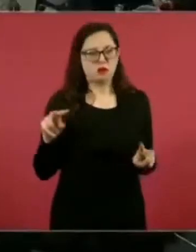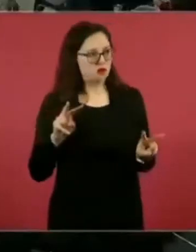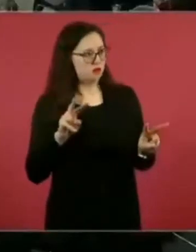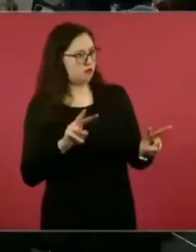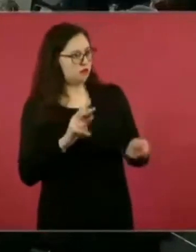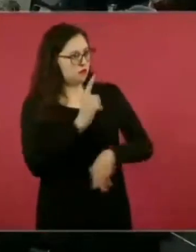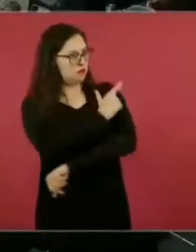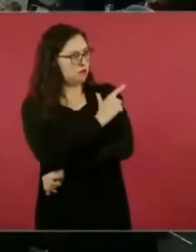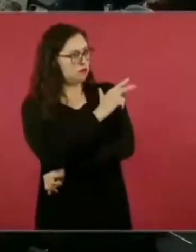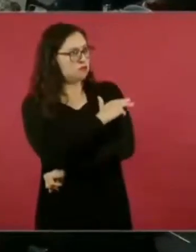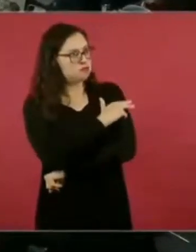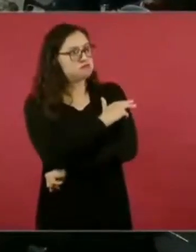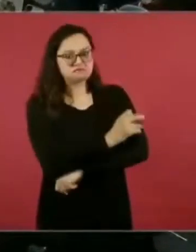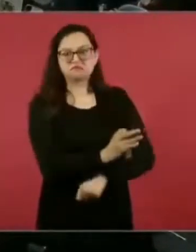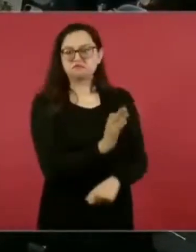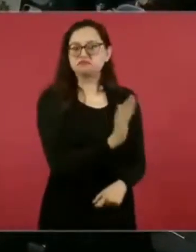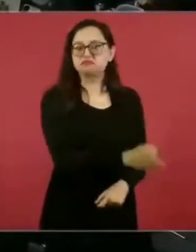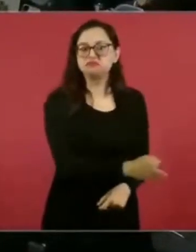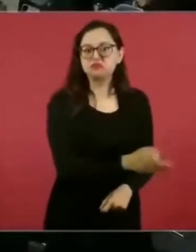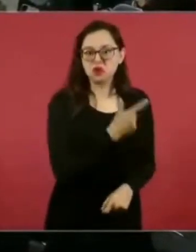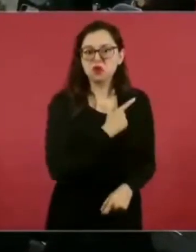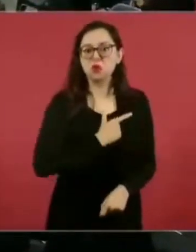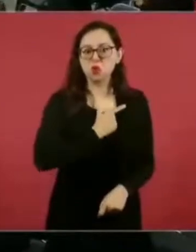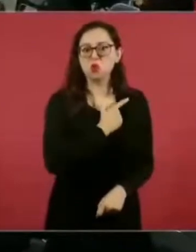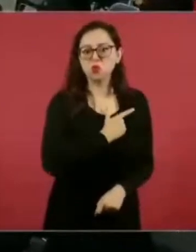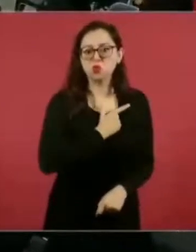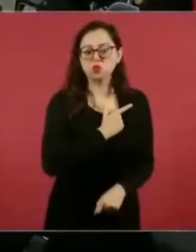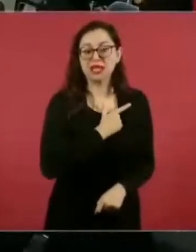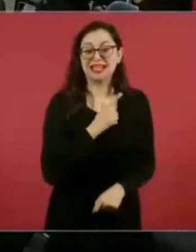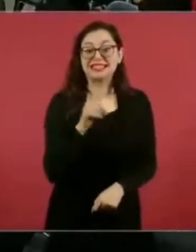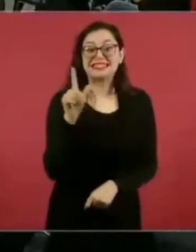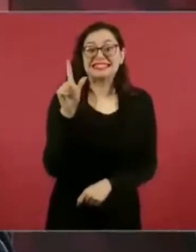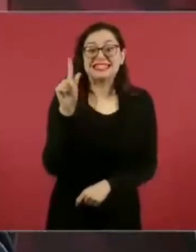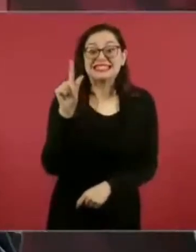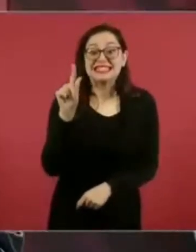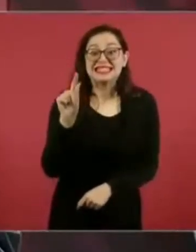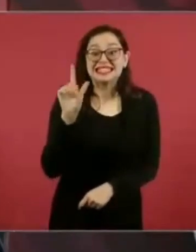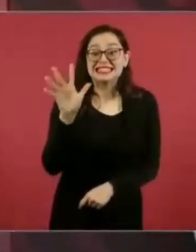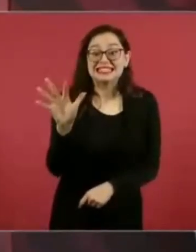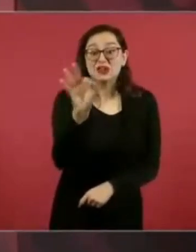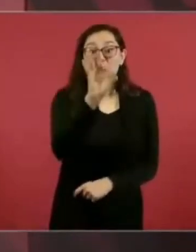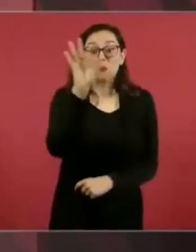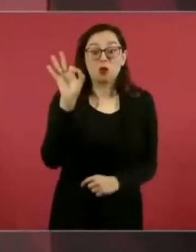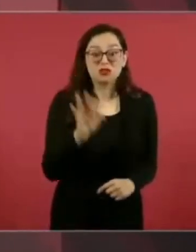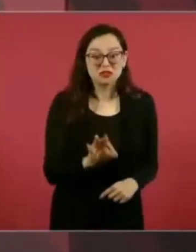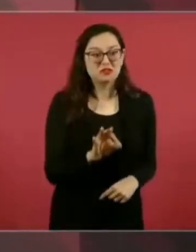por parte del pueblo de México del 75%,